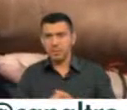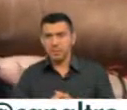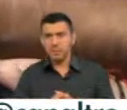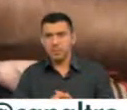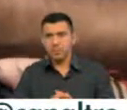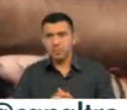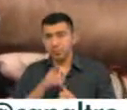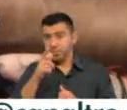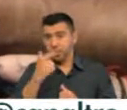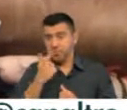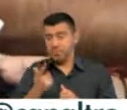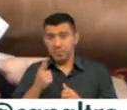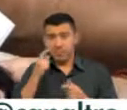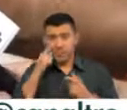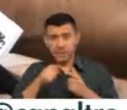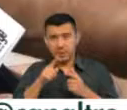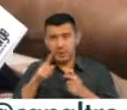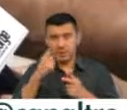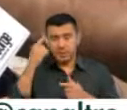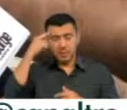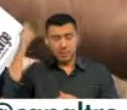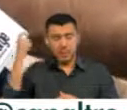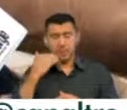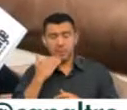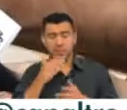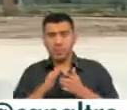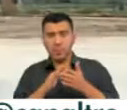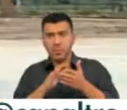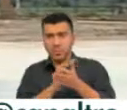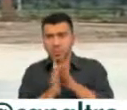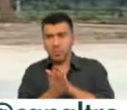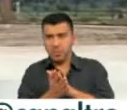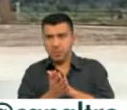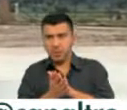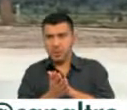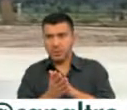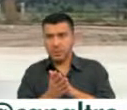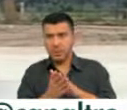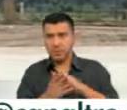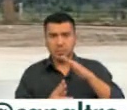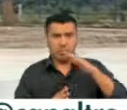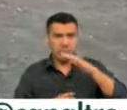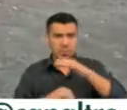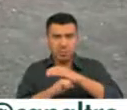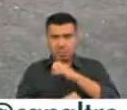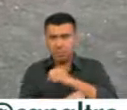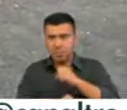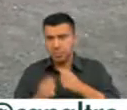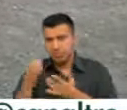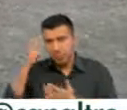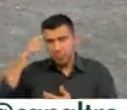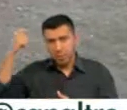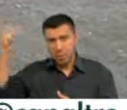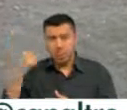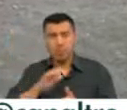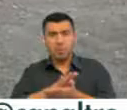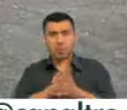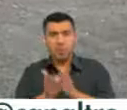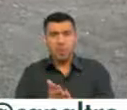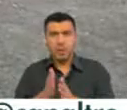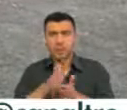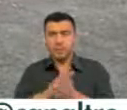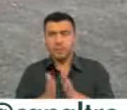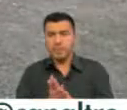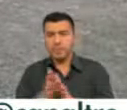pensamos ya en unos escenarios de paz nos dan las grandes posibilidades que todos hemos soñado y es